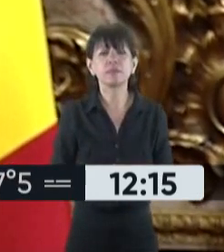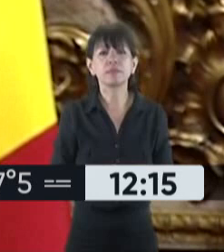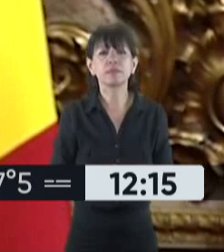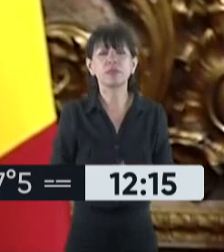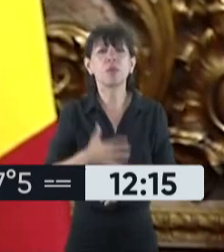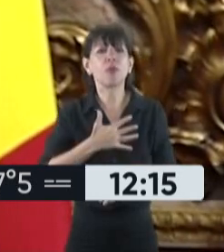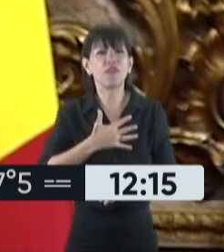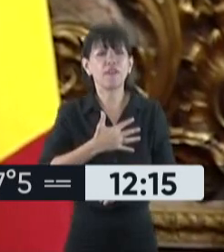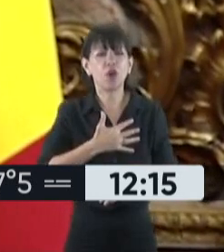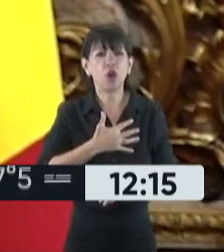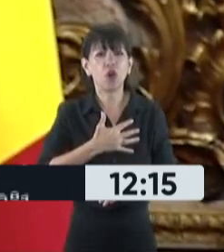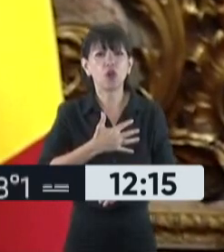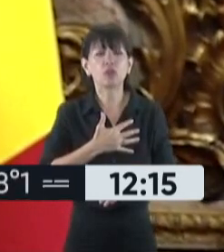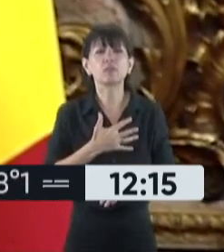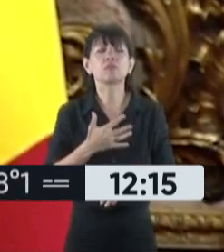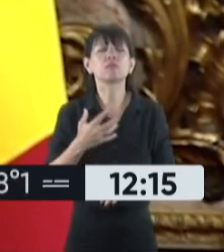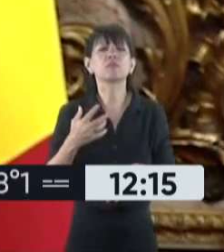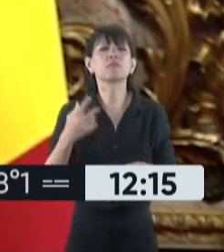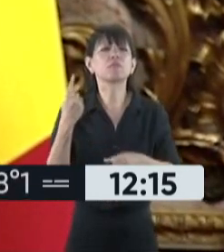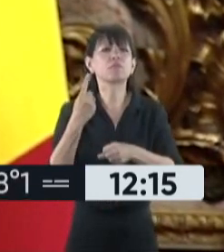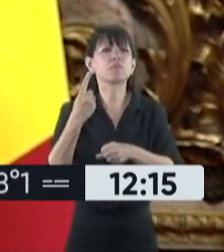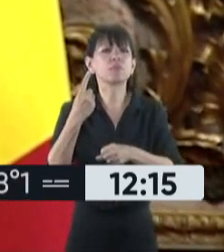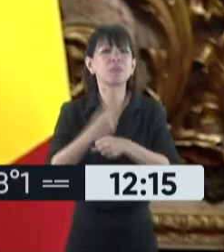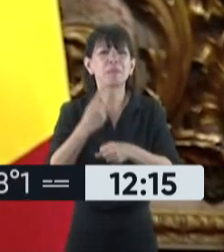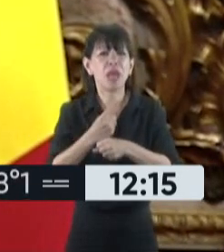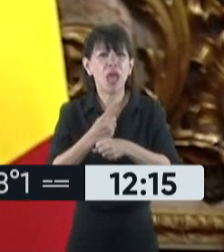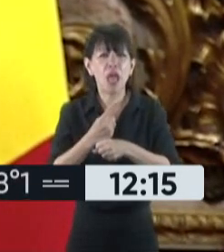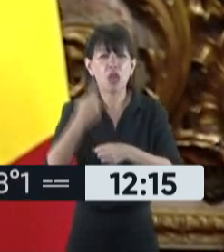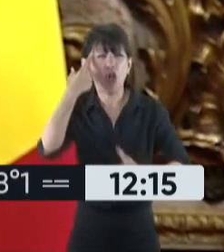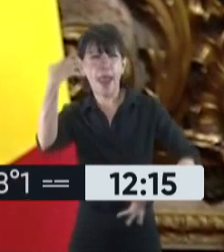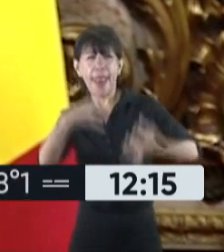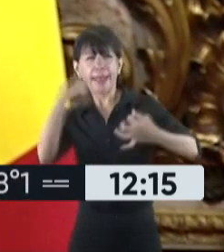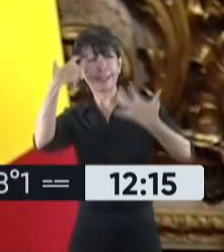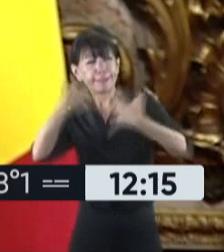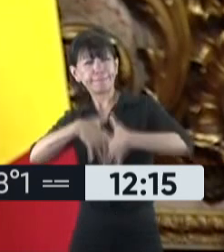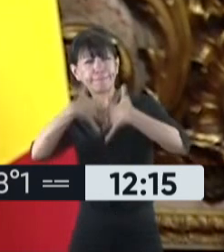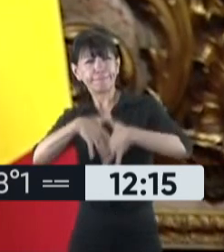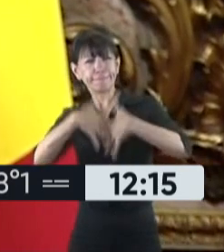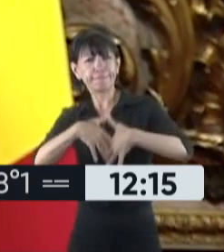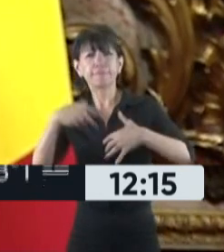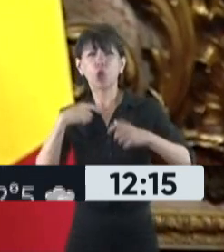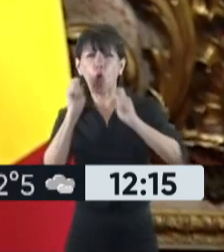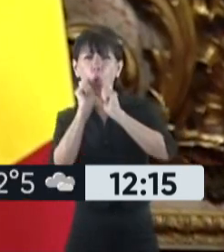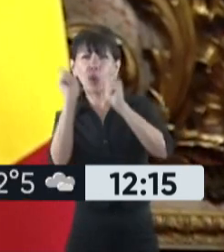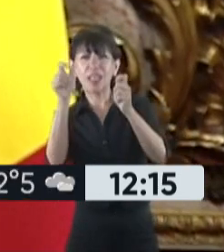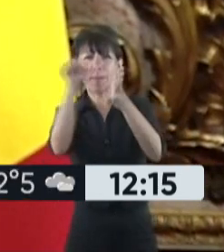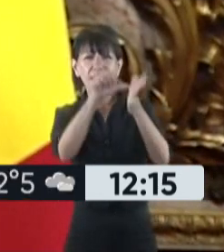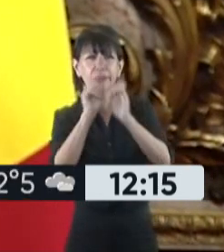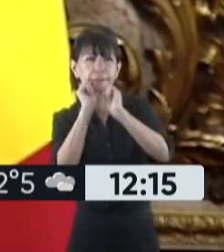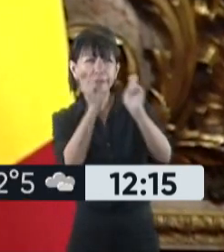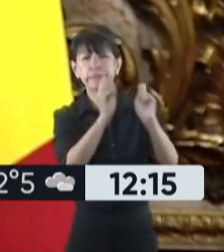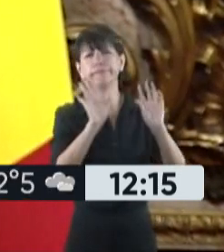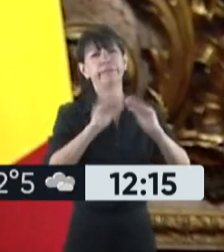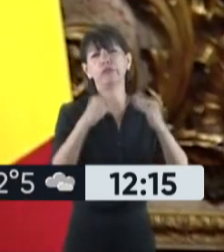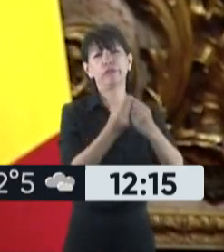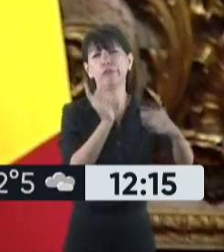Por favor, permítanme hacer un primer balance y decir que esta gira tuvo resultados positivos.